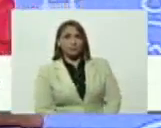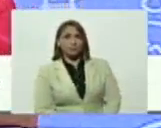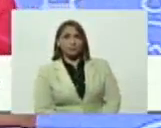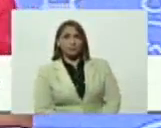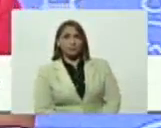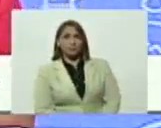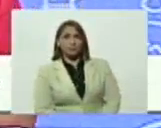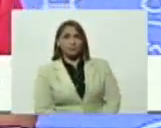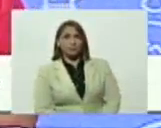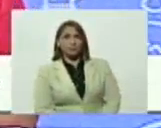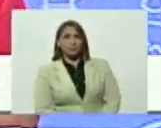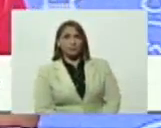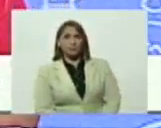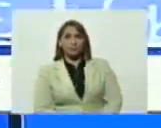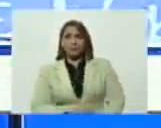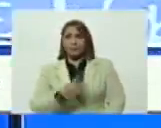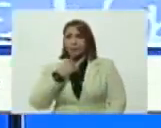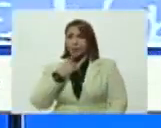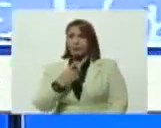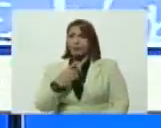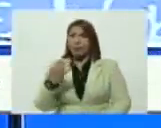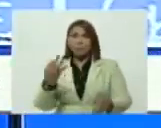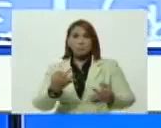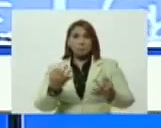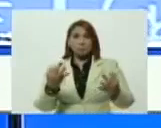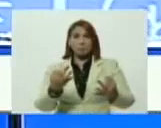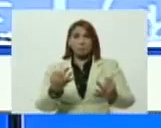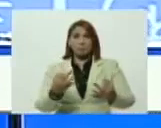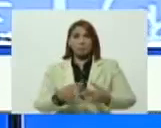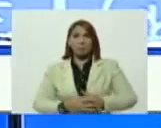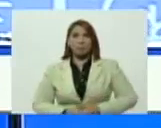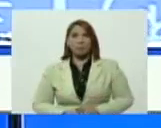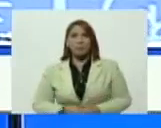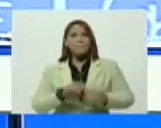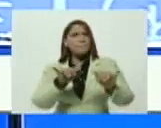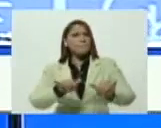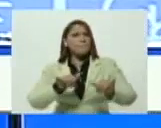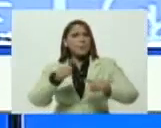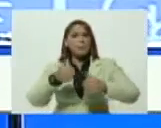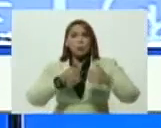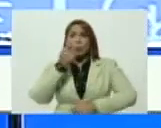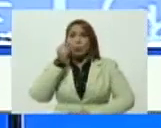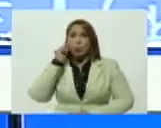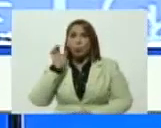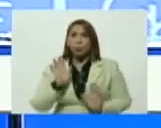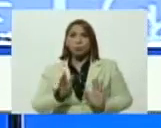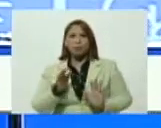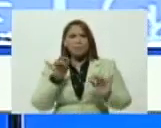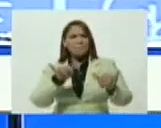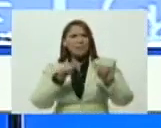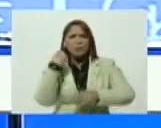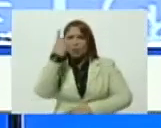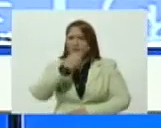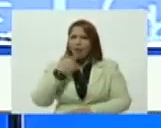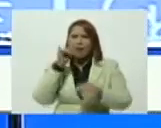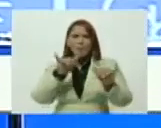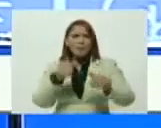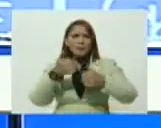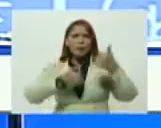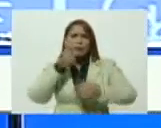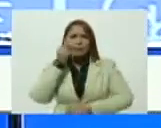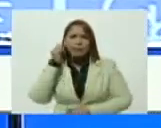te decía que siempre son los mismos, Diosdado. Las mismas candidatas, las mismas caras, los mismos